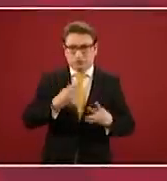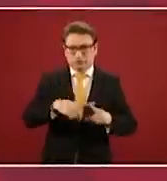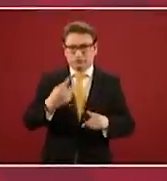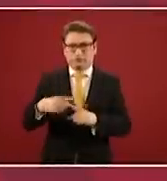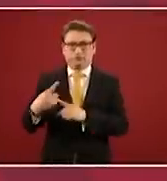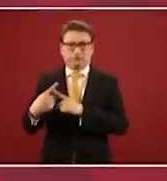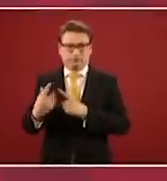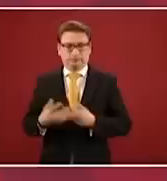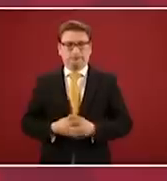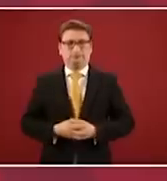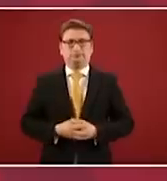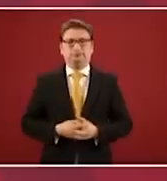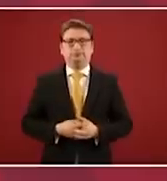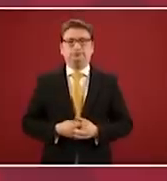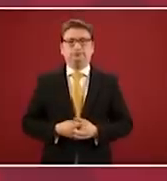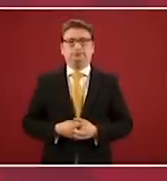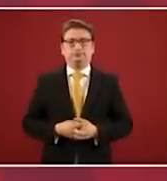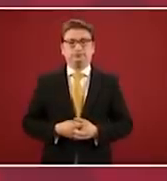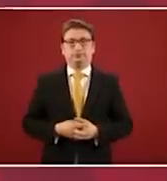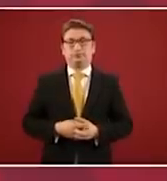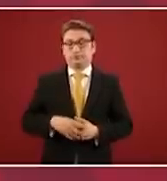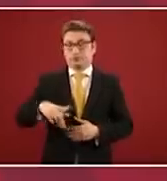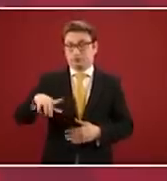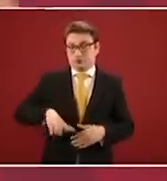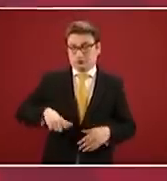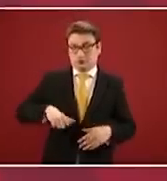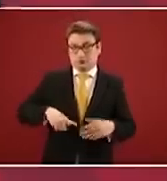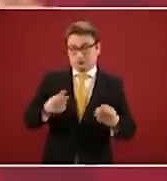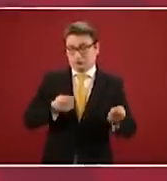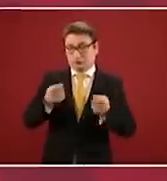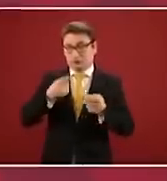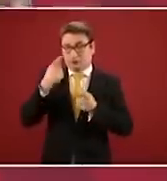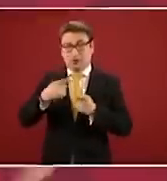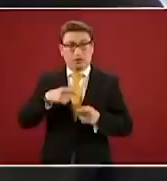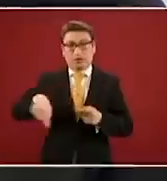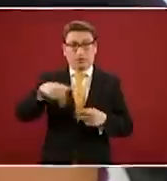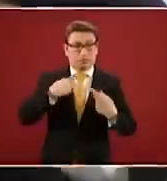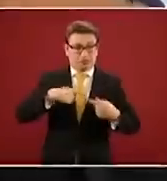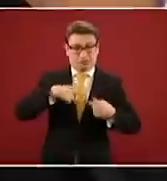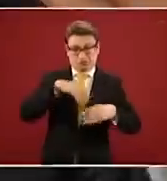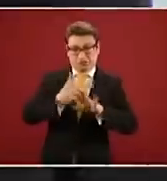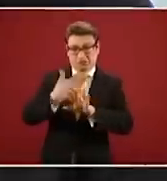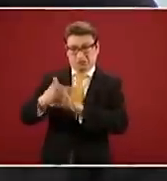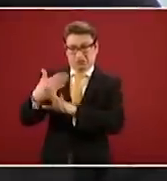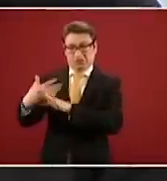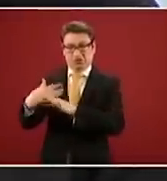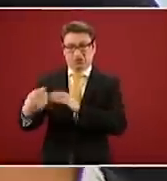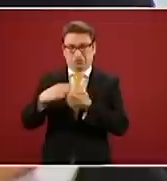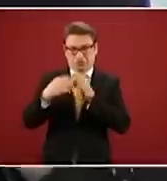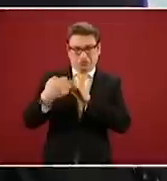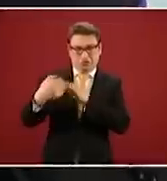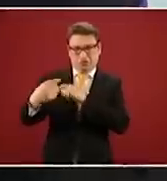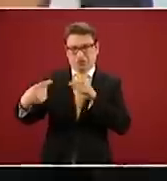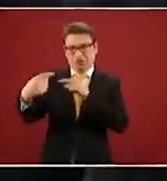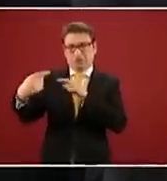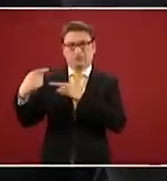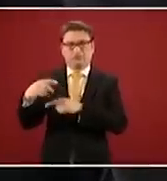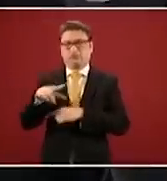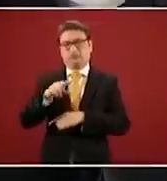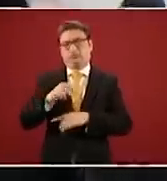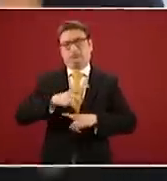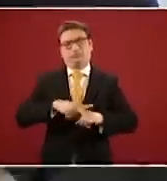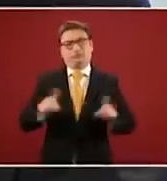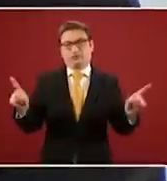utilizar al gobierno, al Estado, para perseguir adversarios, opositores, es